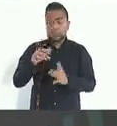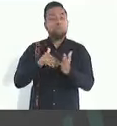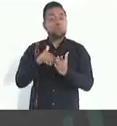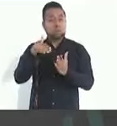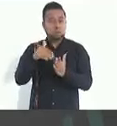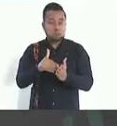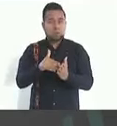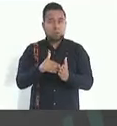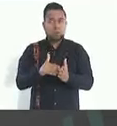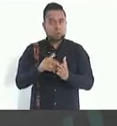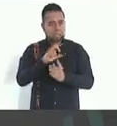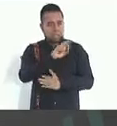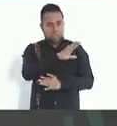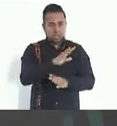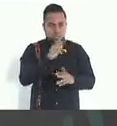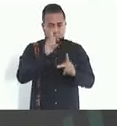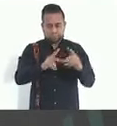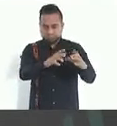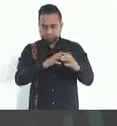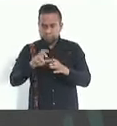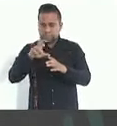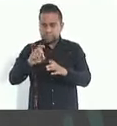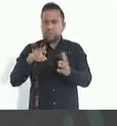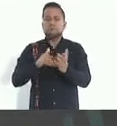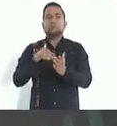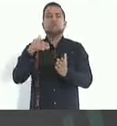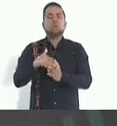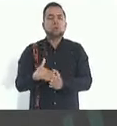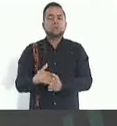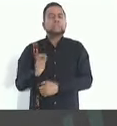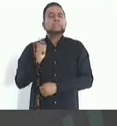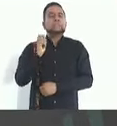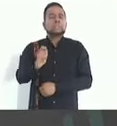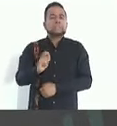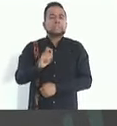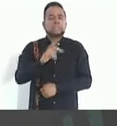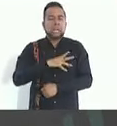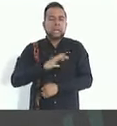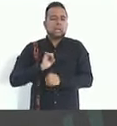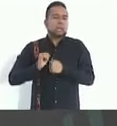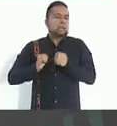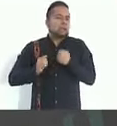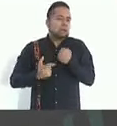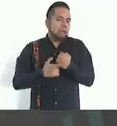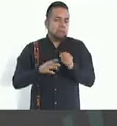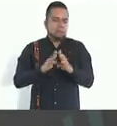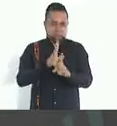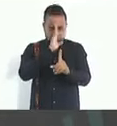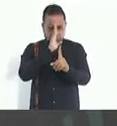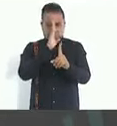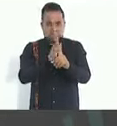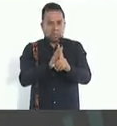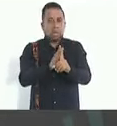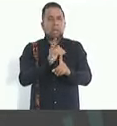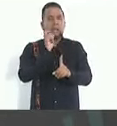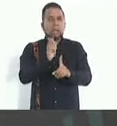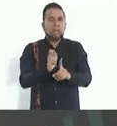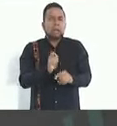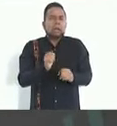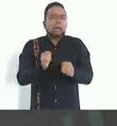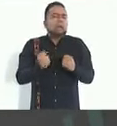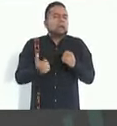de 35, 30 millones están recibiendo de manera directa, cuando